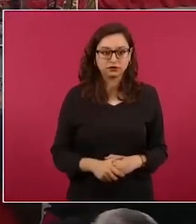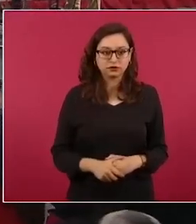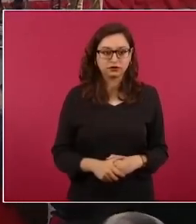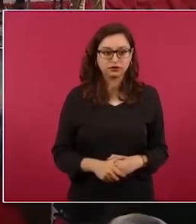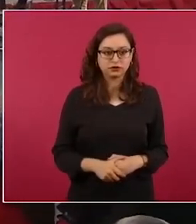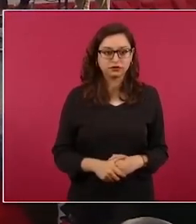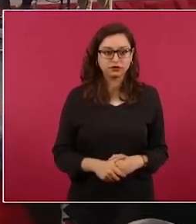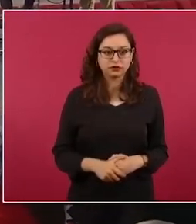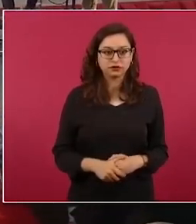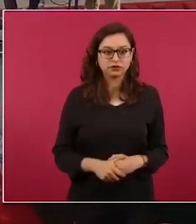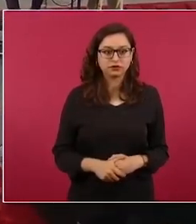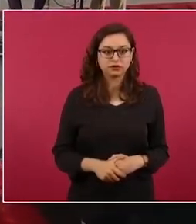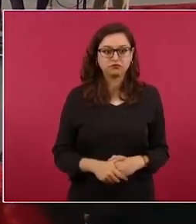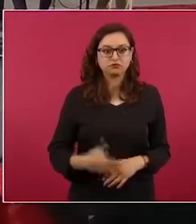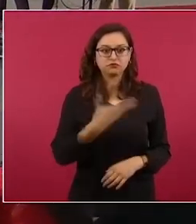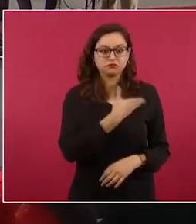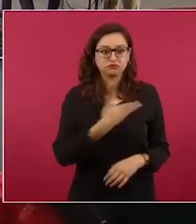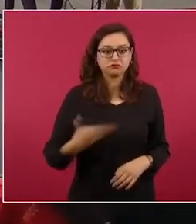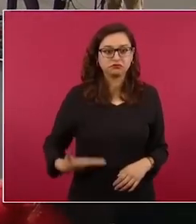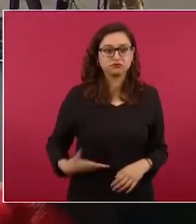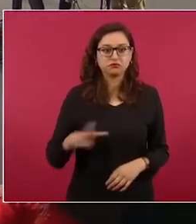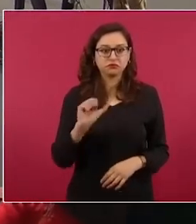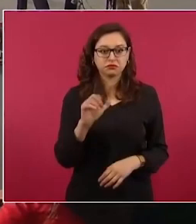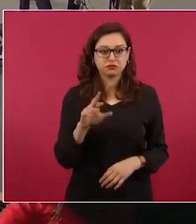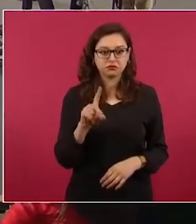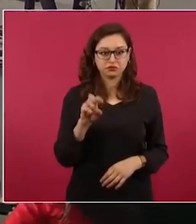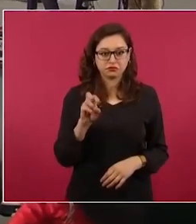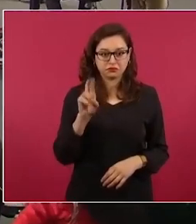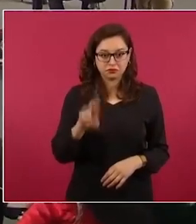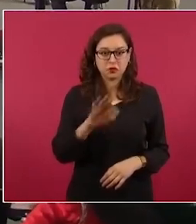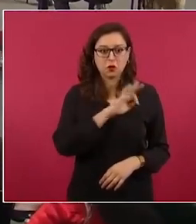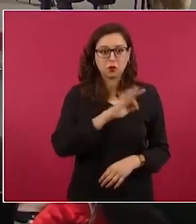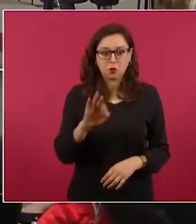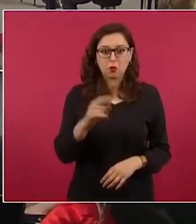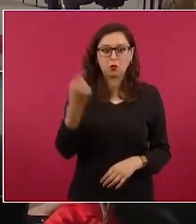pudo decidir sin su ministro del Interior. Mira,